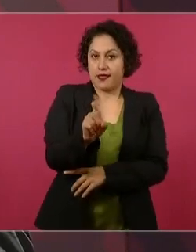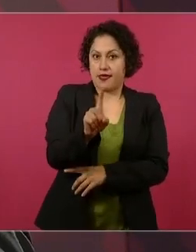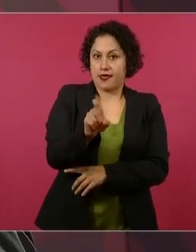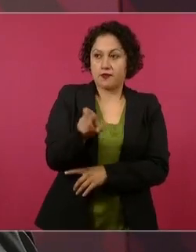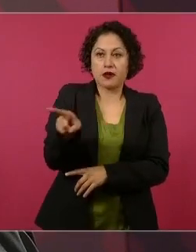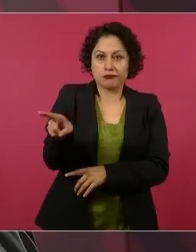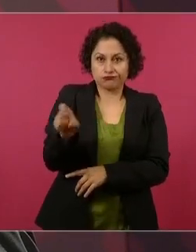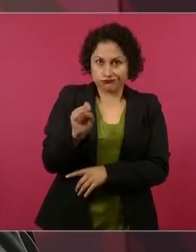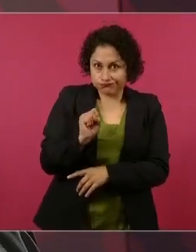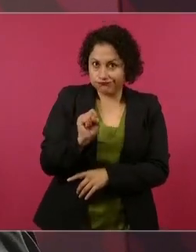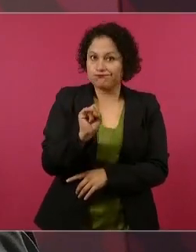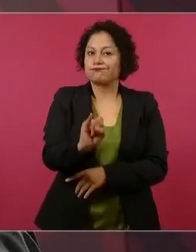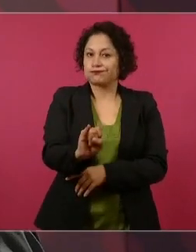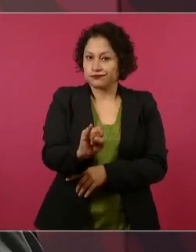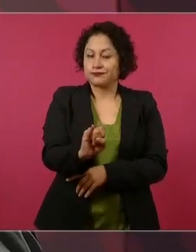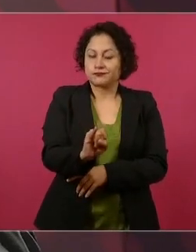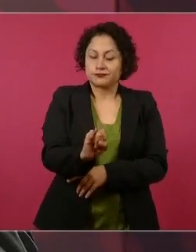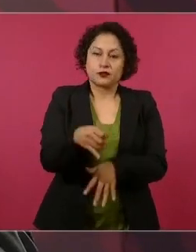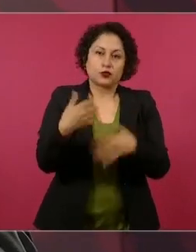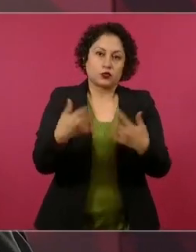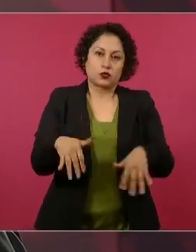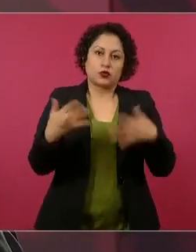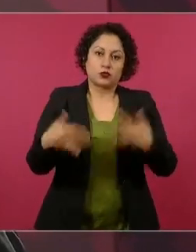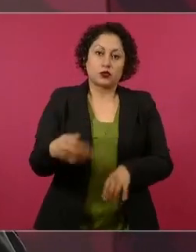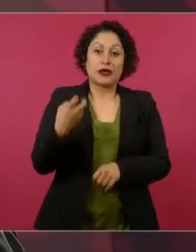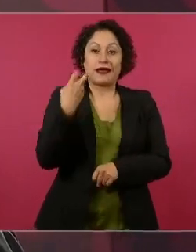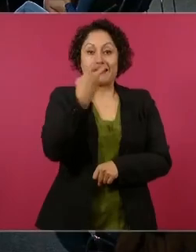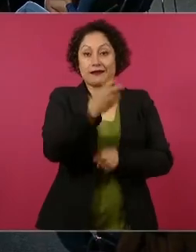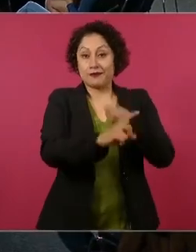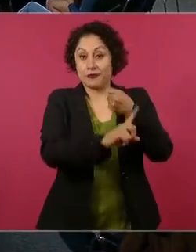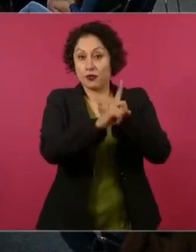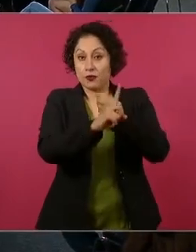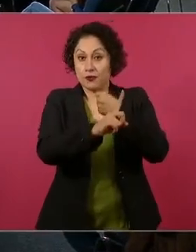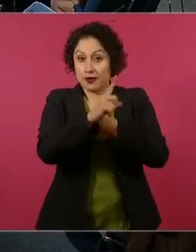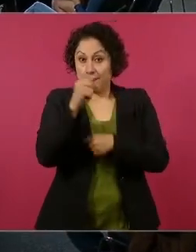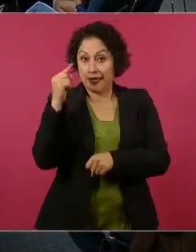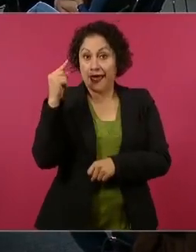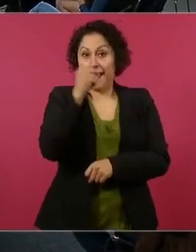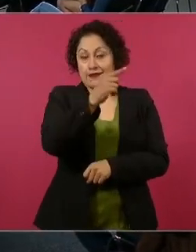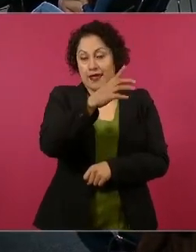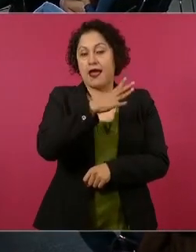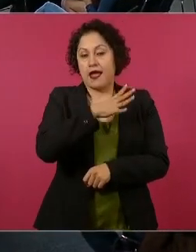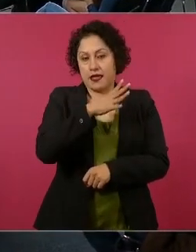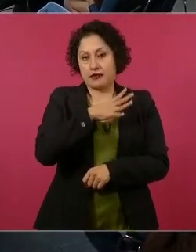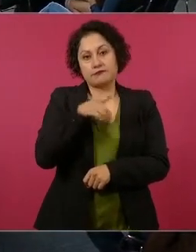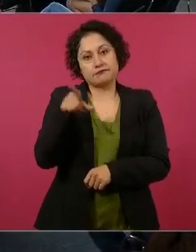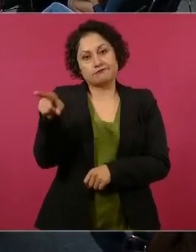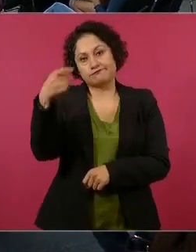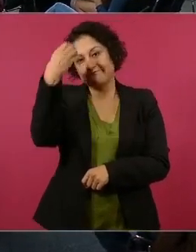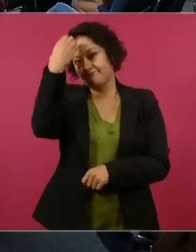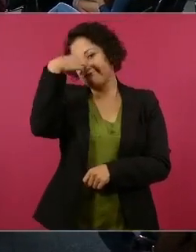que es una de las cosas que hay que resolver en el norte,